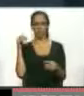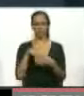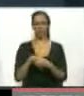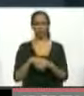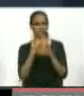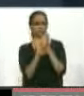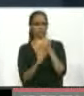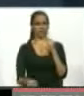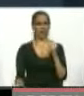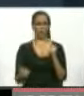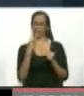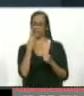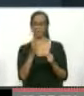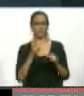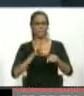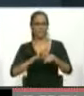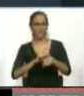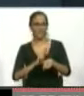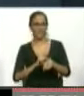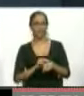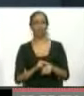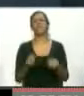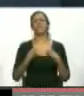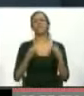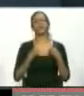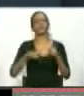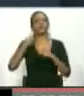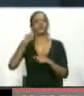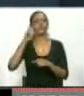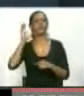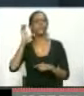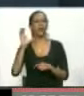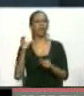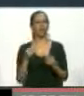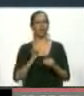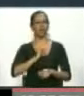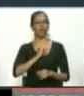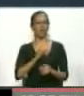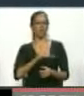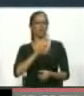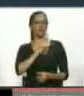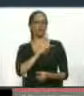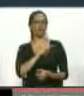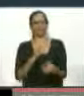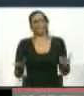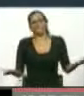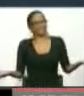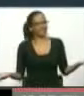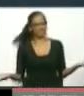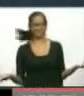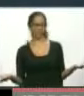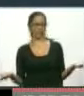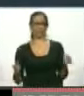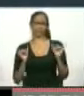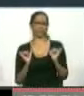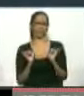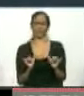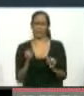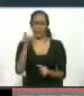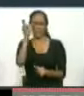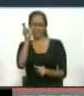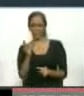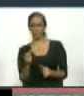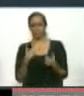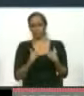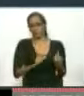durante una visita médica viviendo en otro país con una identidad falsa vamos no es precisamente la clase de persona que